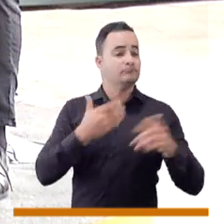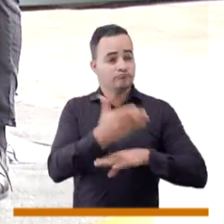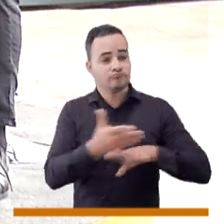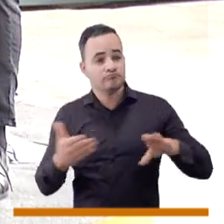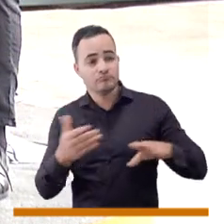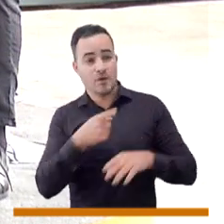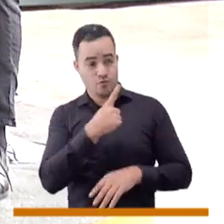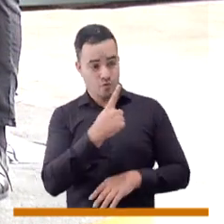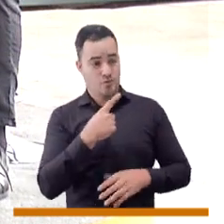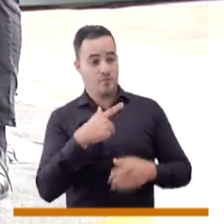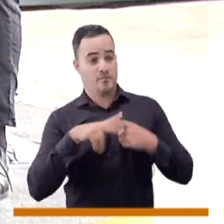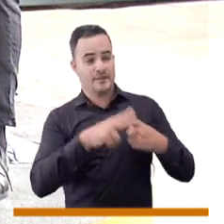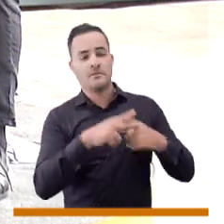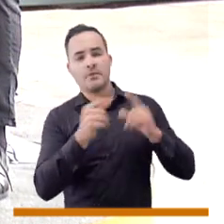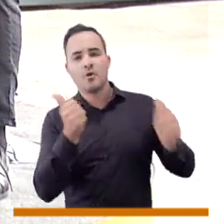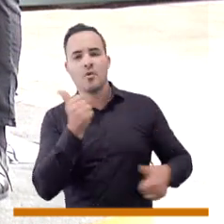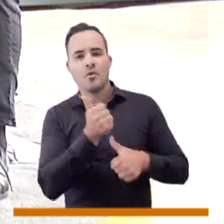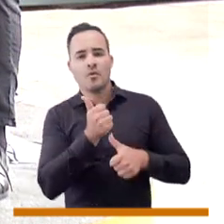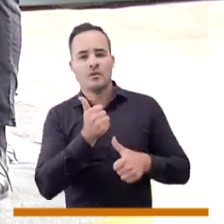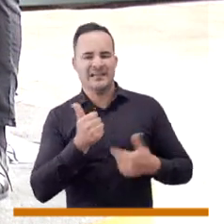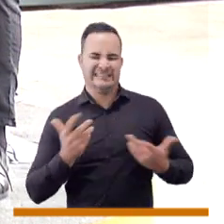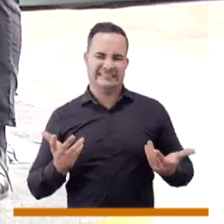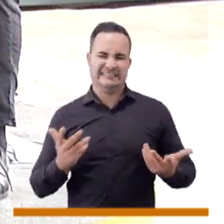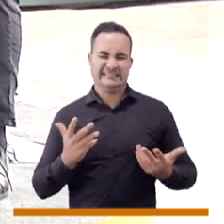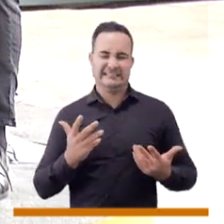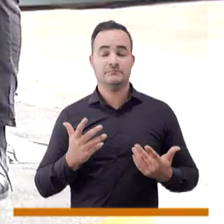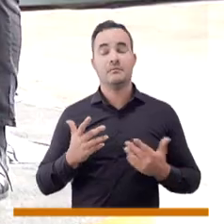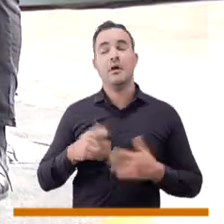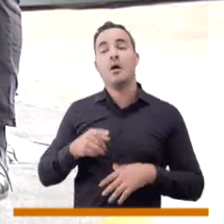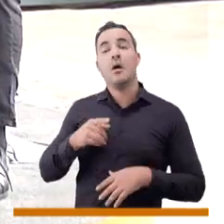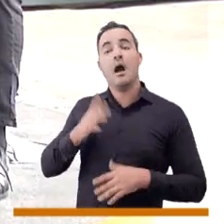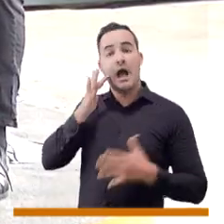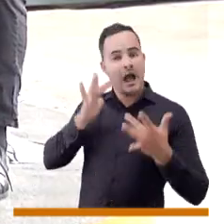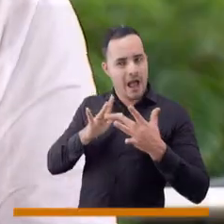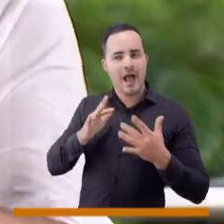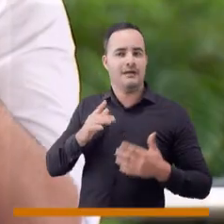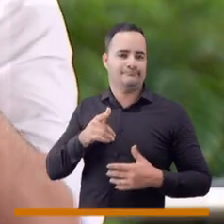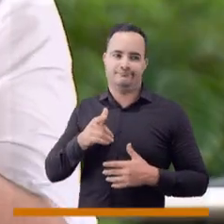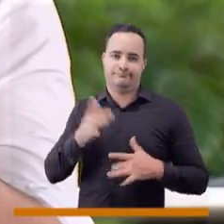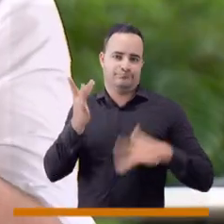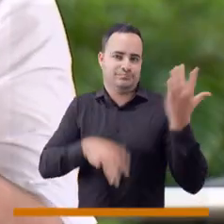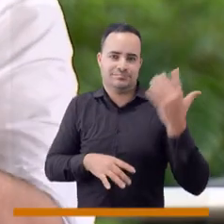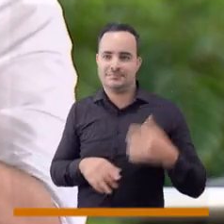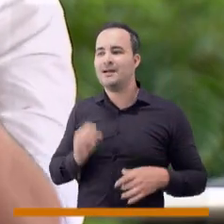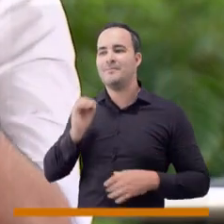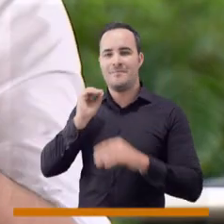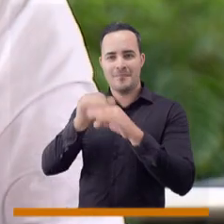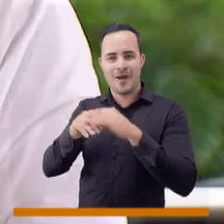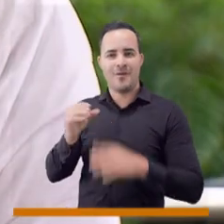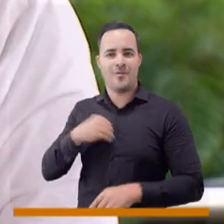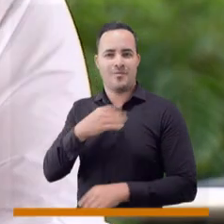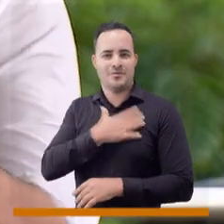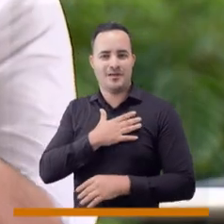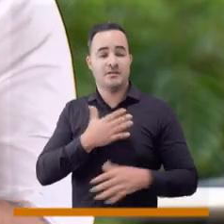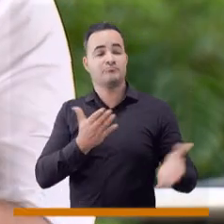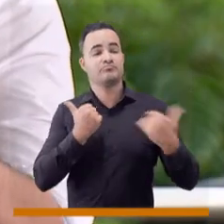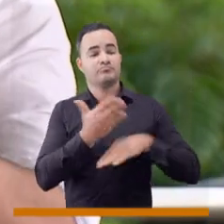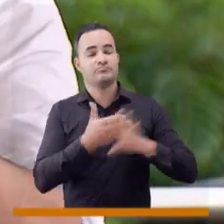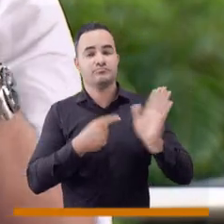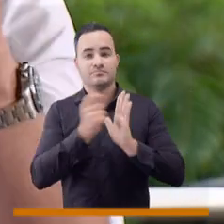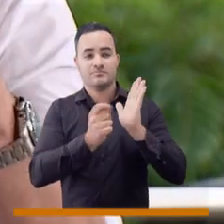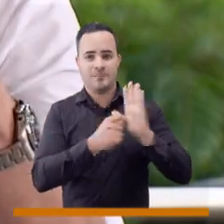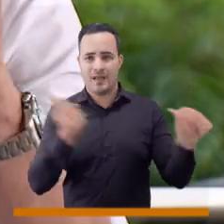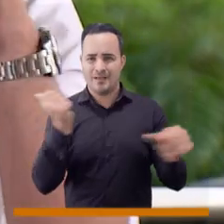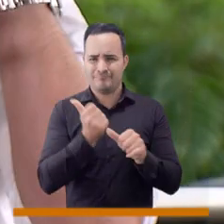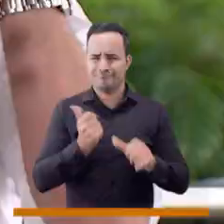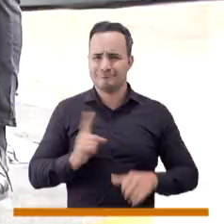para poderle prestar, que tenga un codeudor. Muchos de esos pensamientos hoy no tienen eso, Cáter. Este banco es óptimo para eso y por eso teníamos